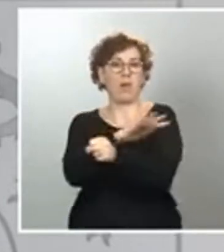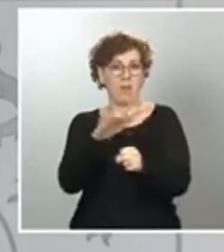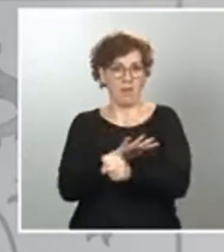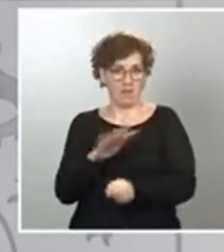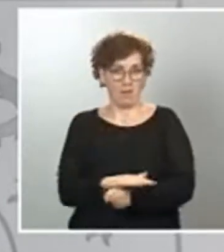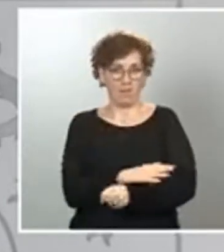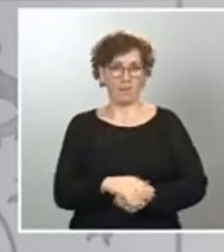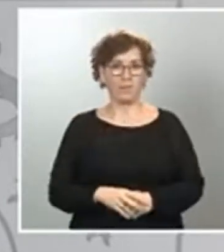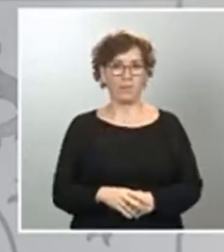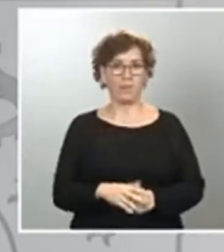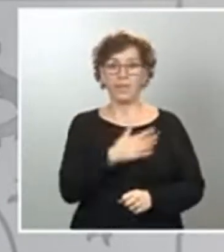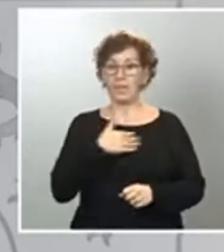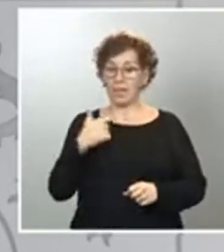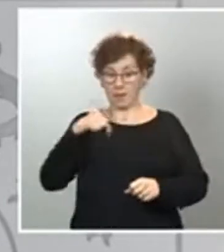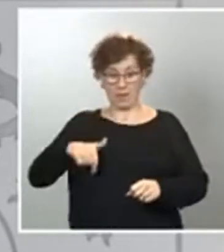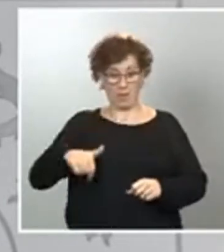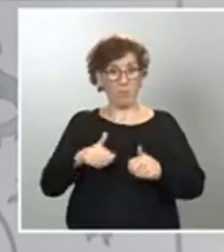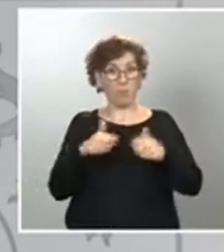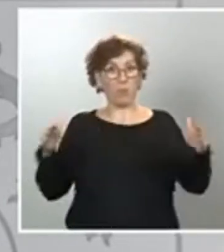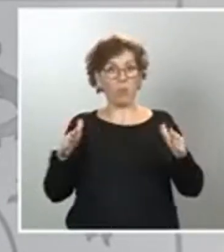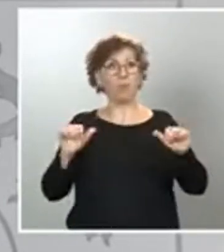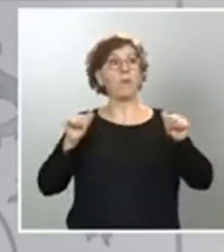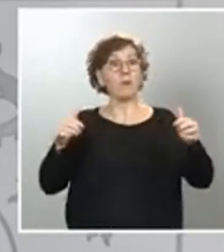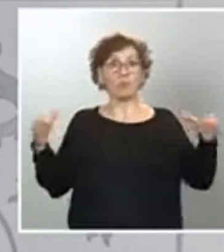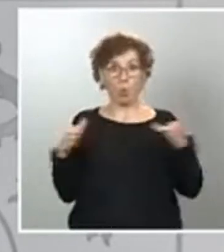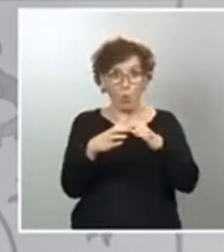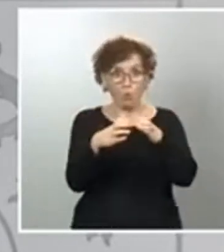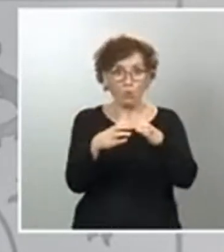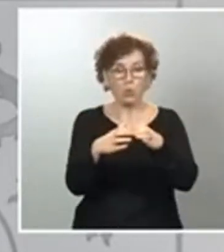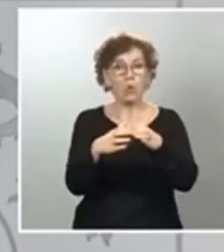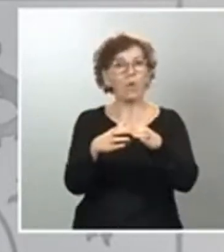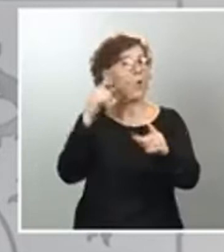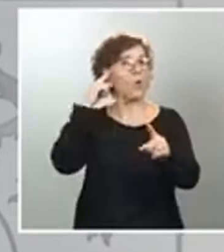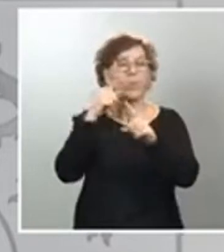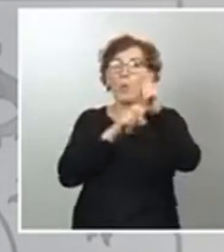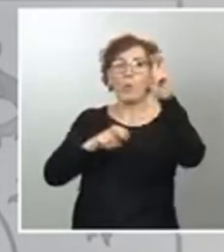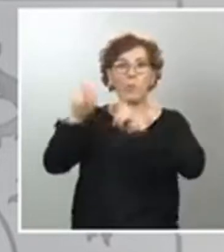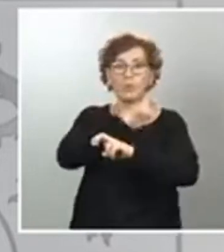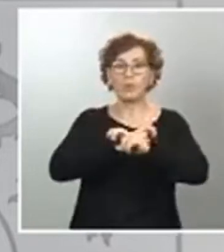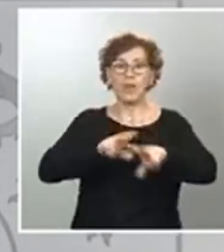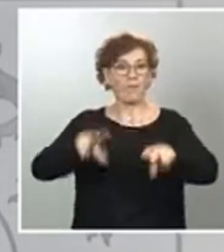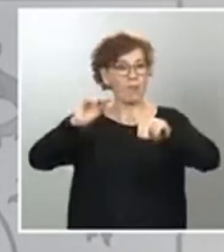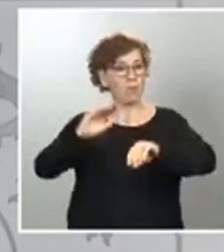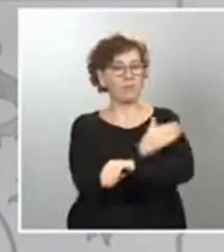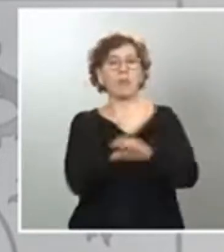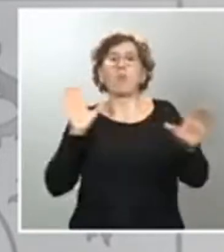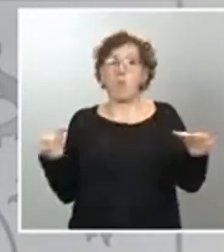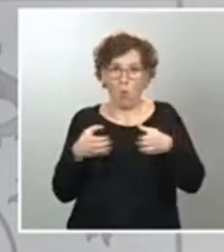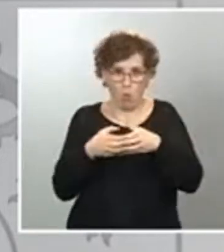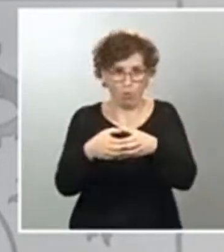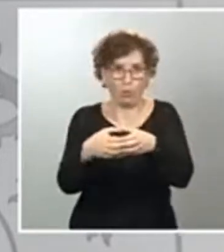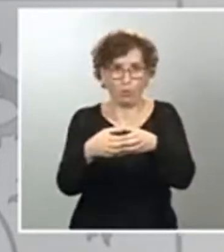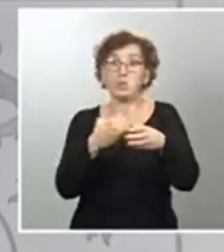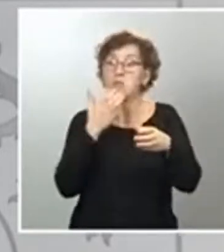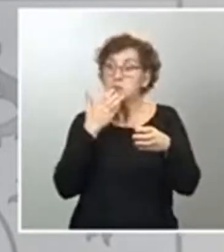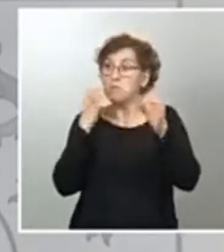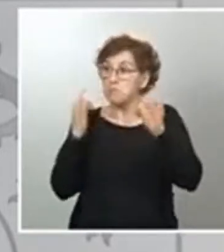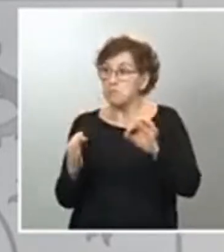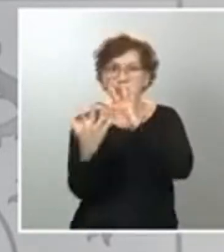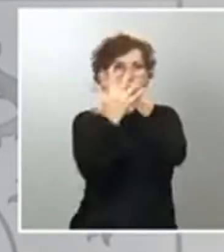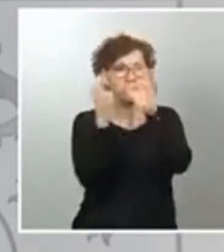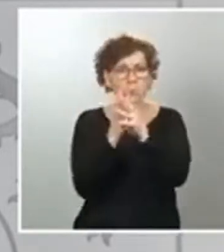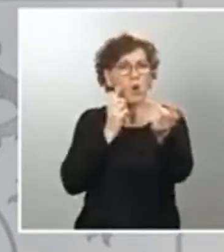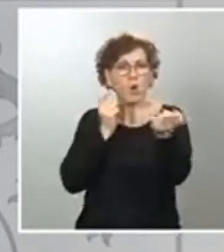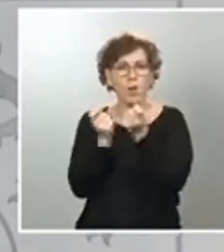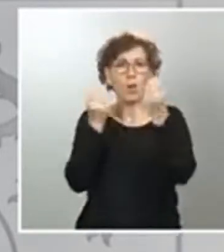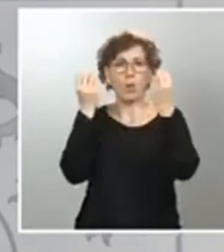juntos y saldremos juntos como país. Y si lo hacemos unidos y coordinados, yo estoy convencido de que lo lograremos mucho antes de